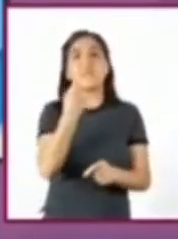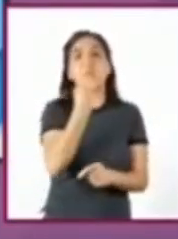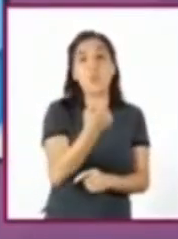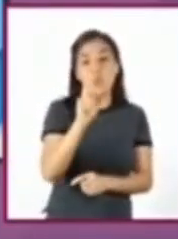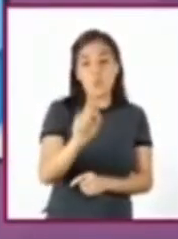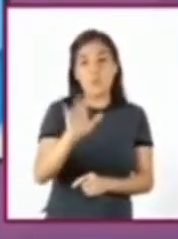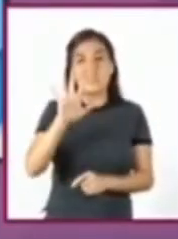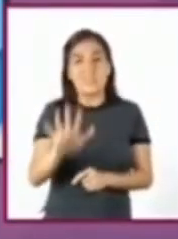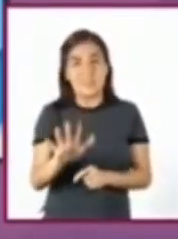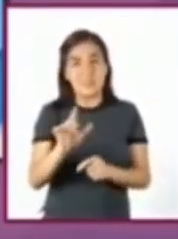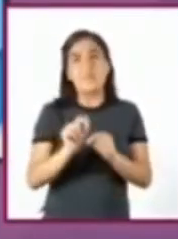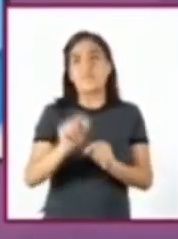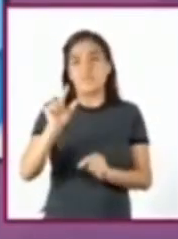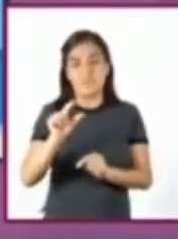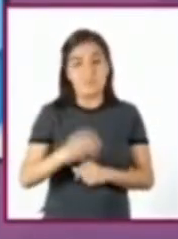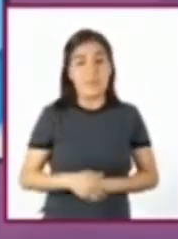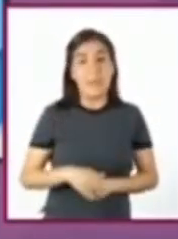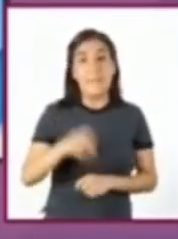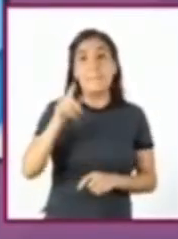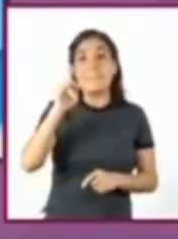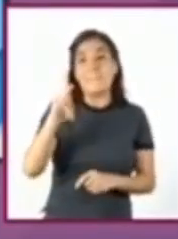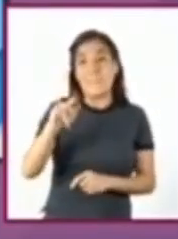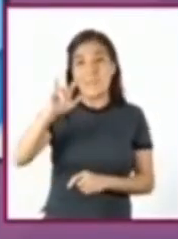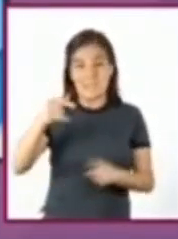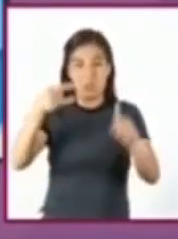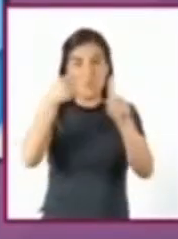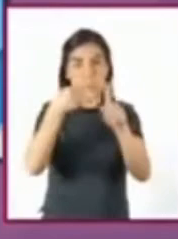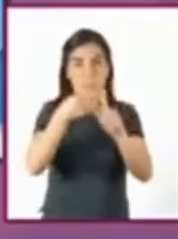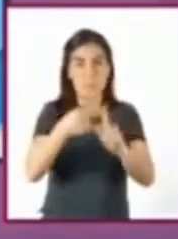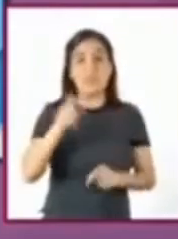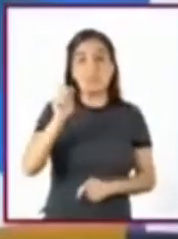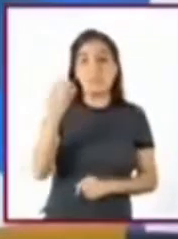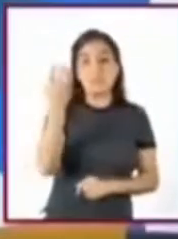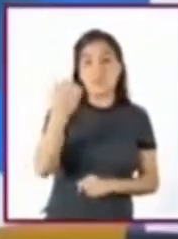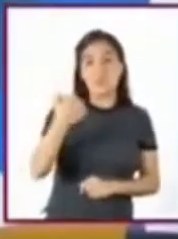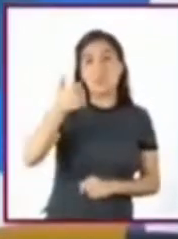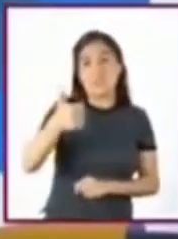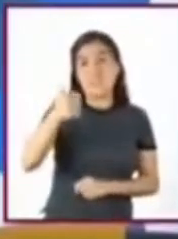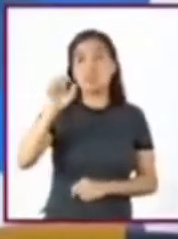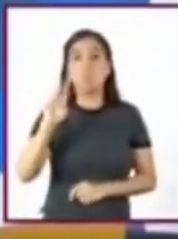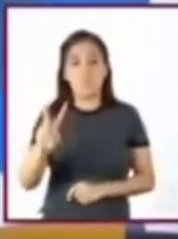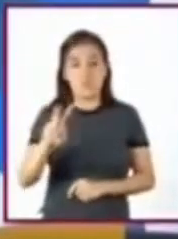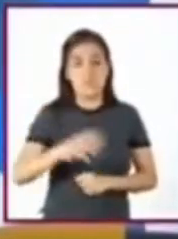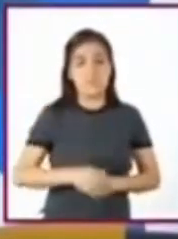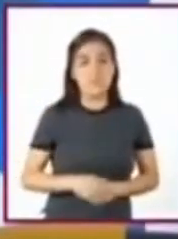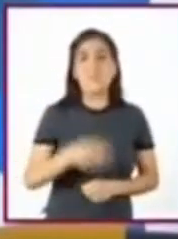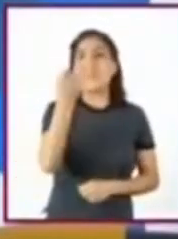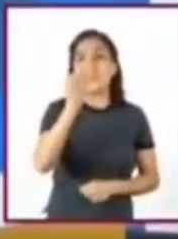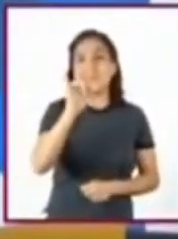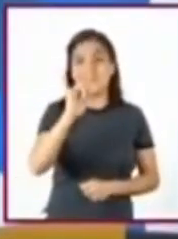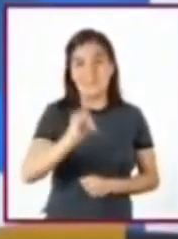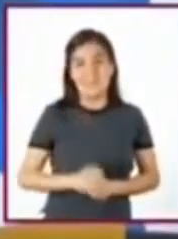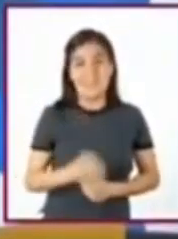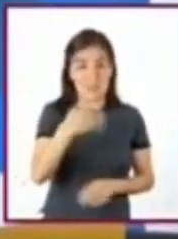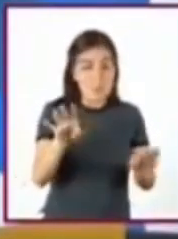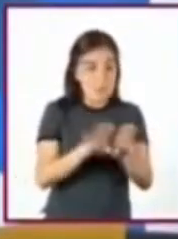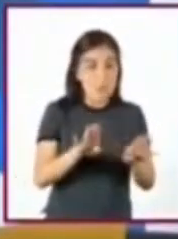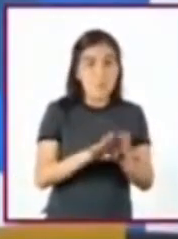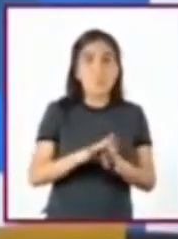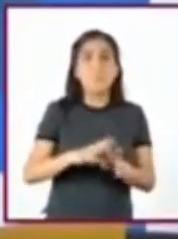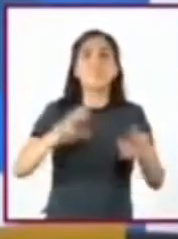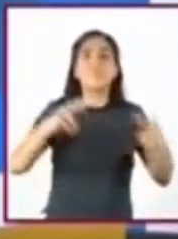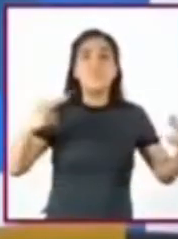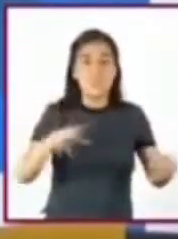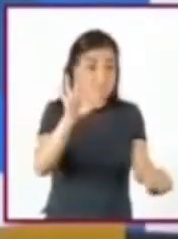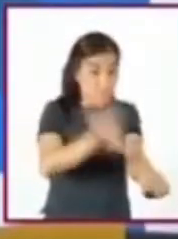1.5 volts y las pilas cuadradas tienen uno de 9 volts. Tienes razón. El voltaje está relacionado con la cantidad